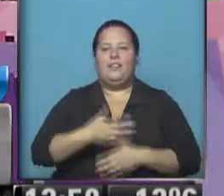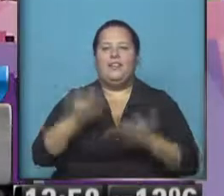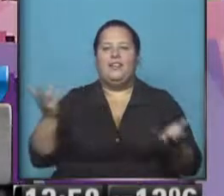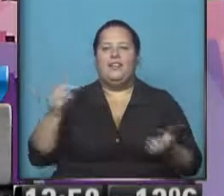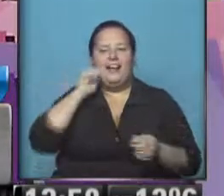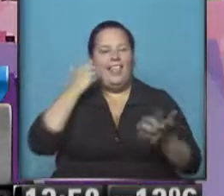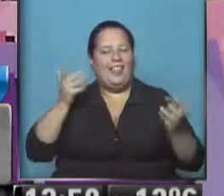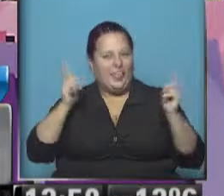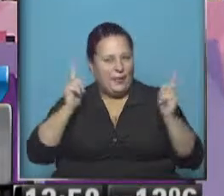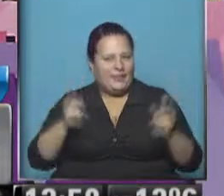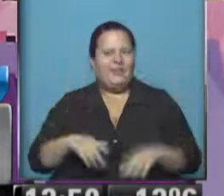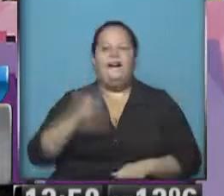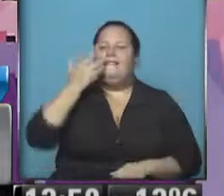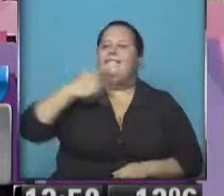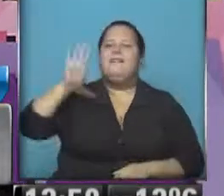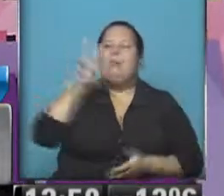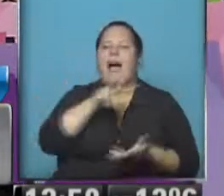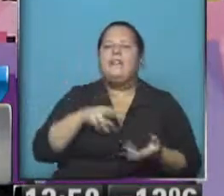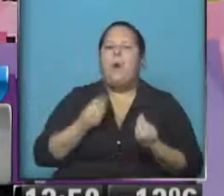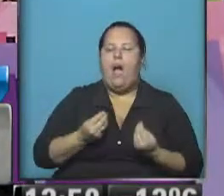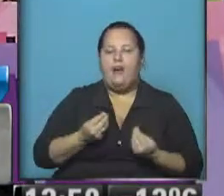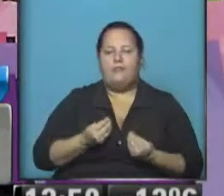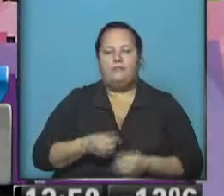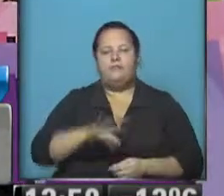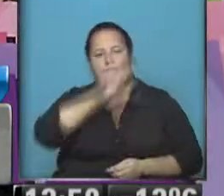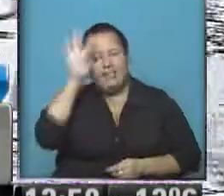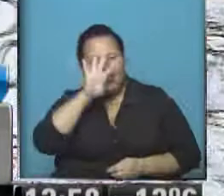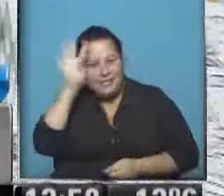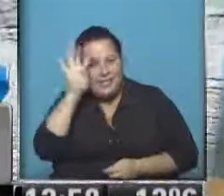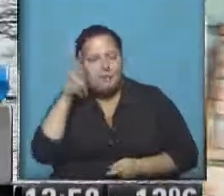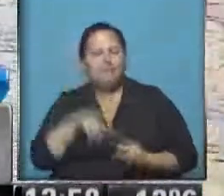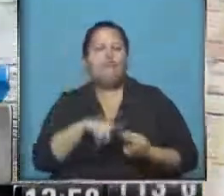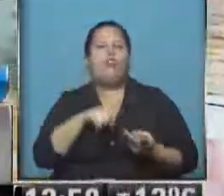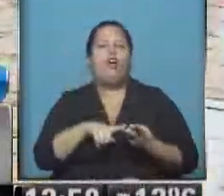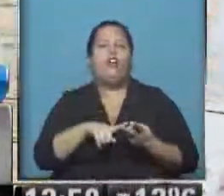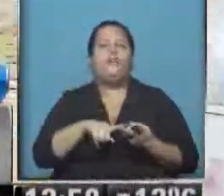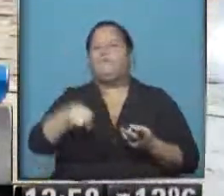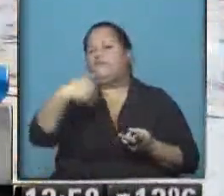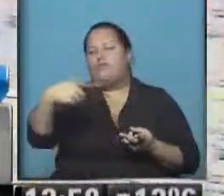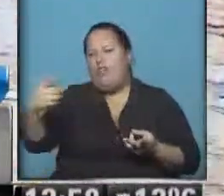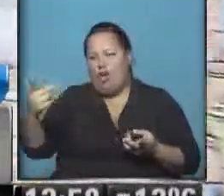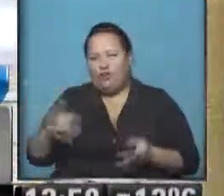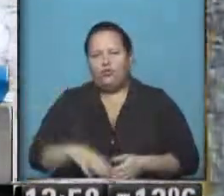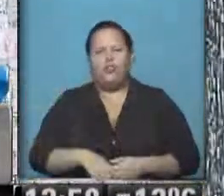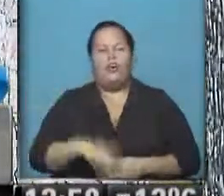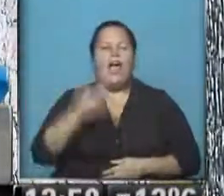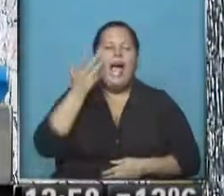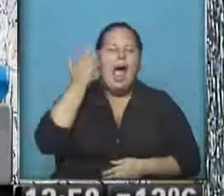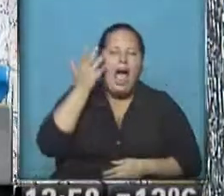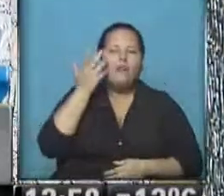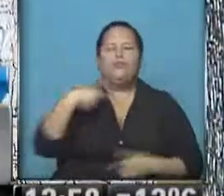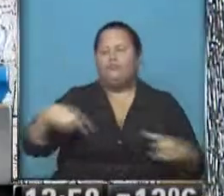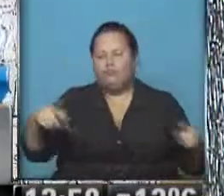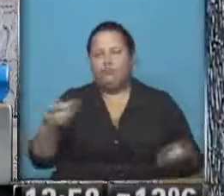divertir a qué es lo que más te gusta leer así y otros más y todo eso